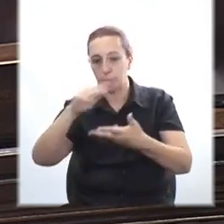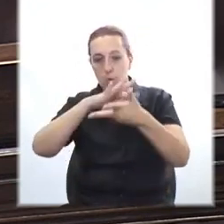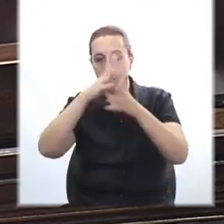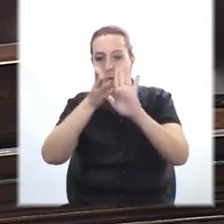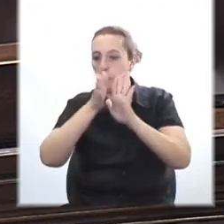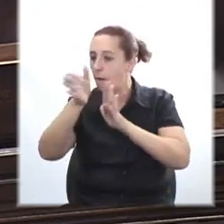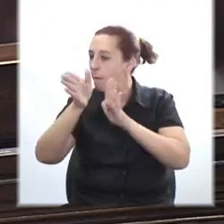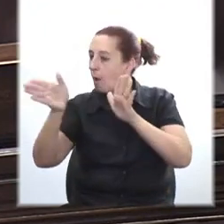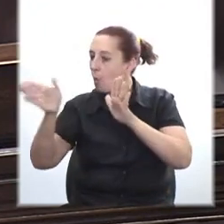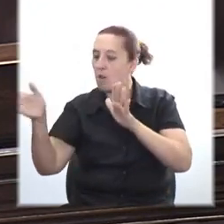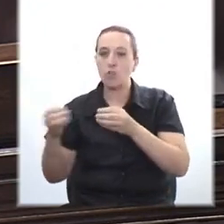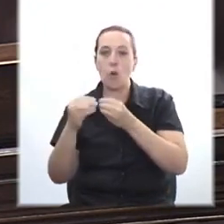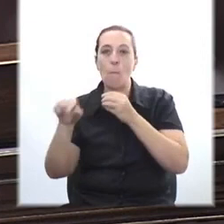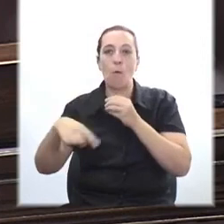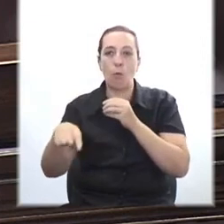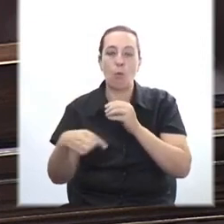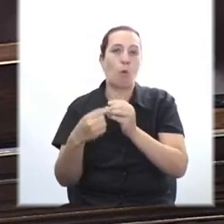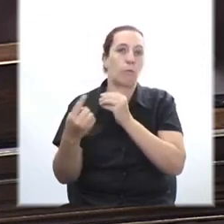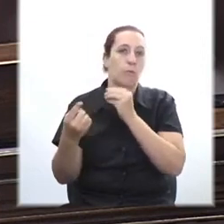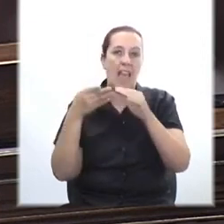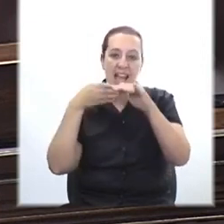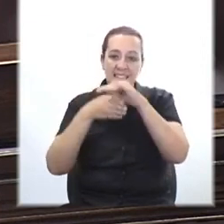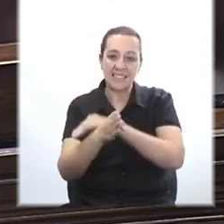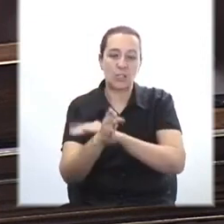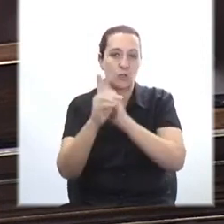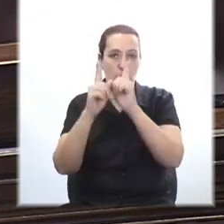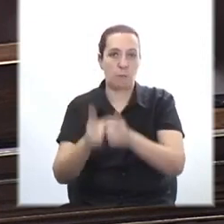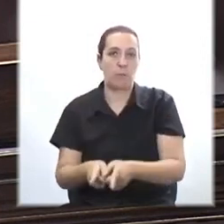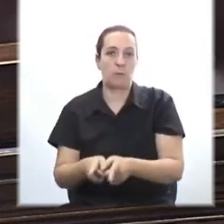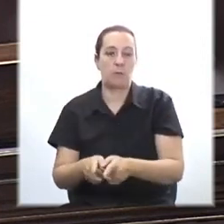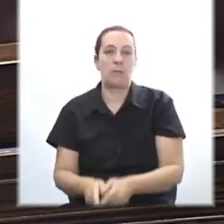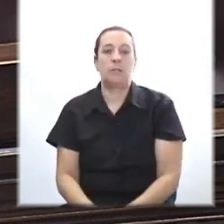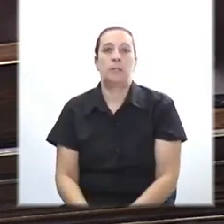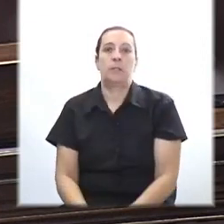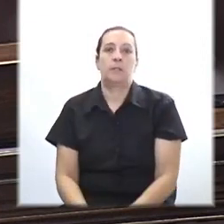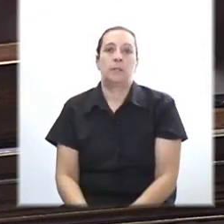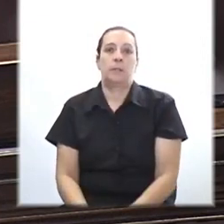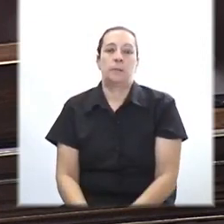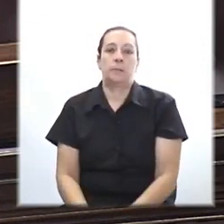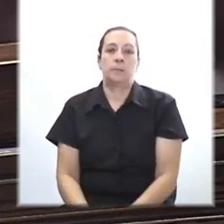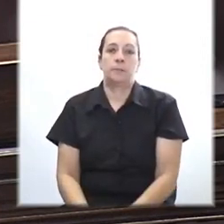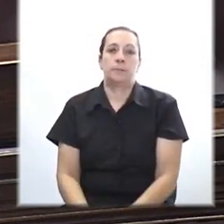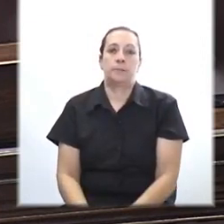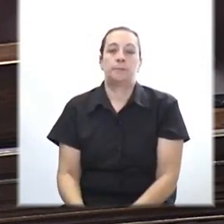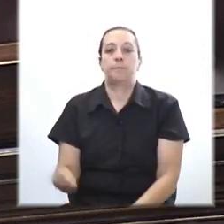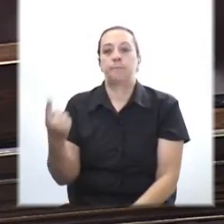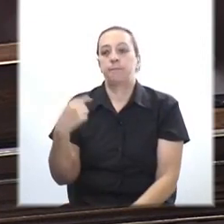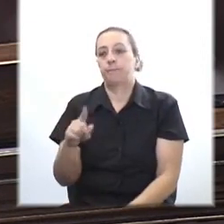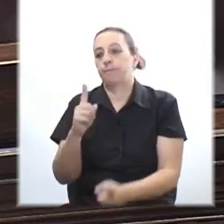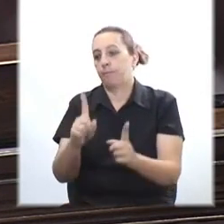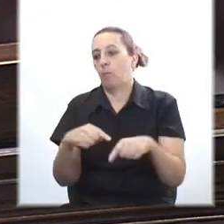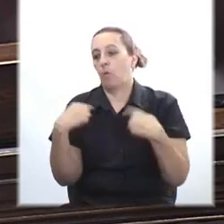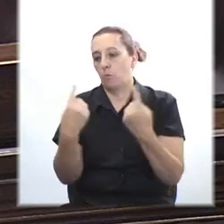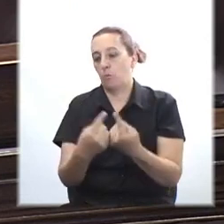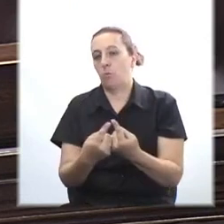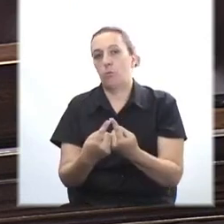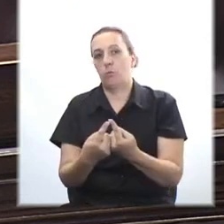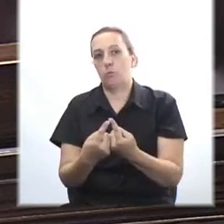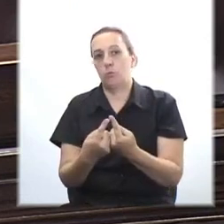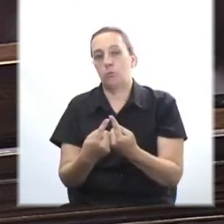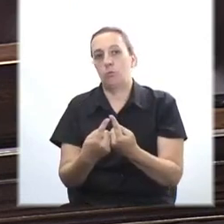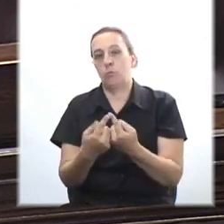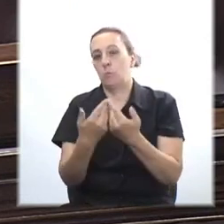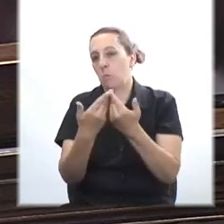evacuación, accesos y demás a estas áreas. Entonces, nosotros nos